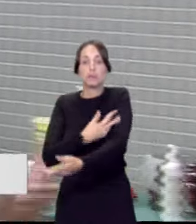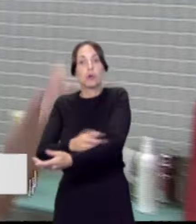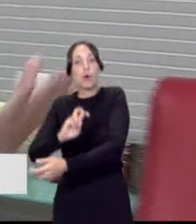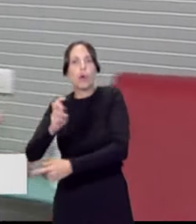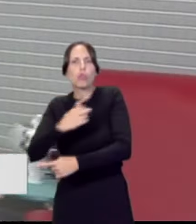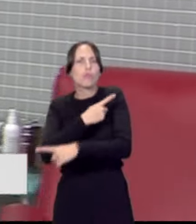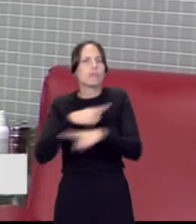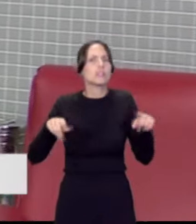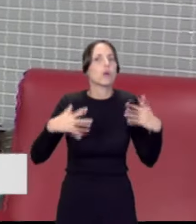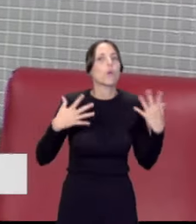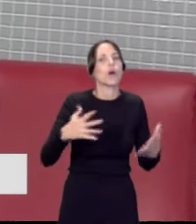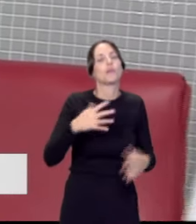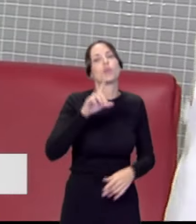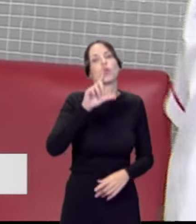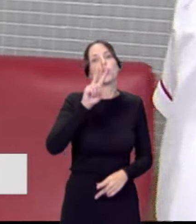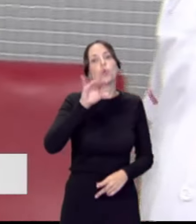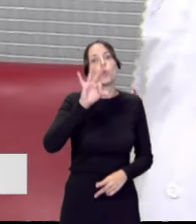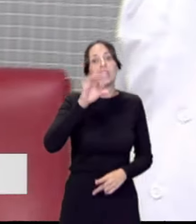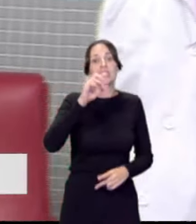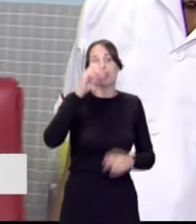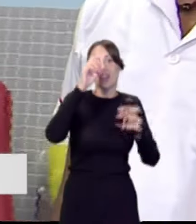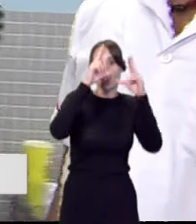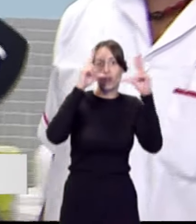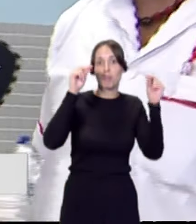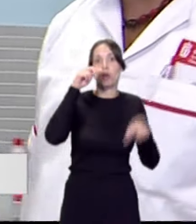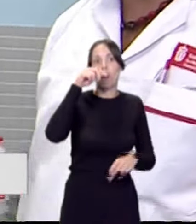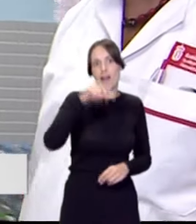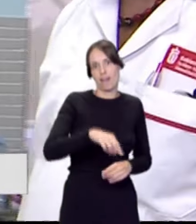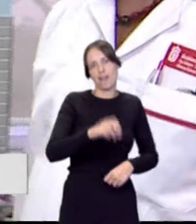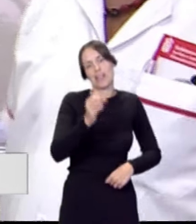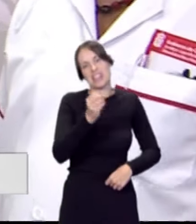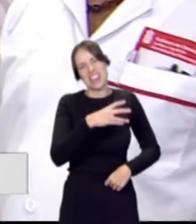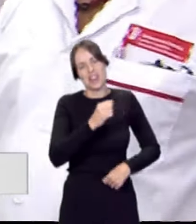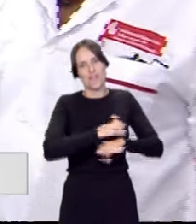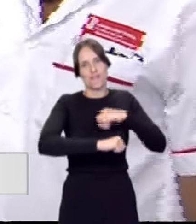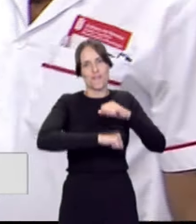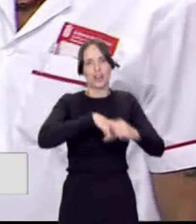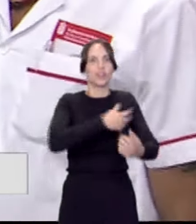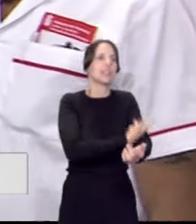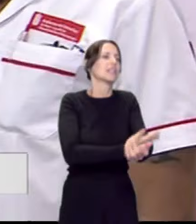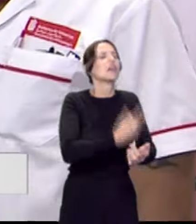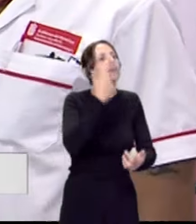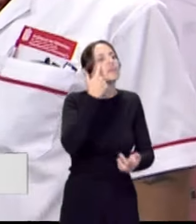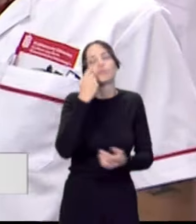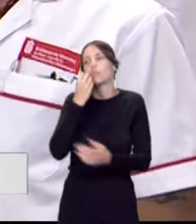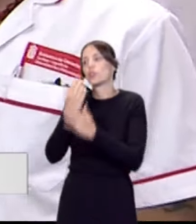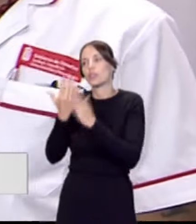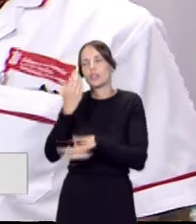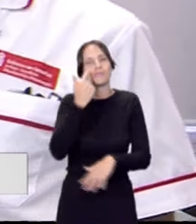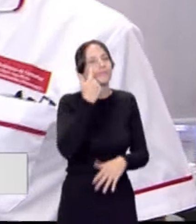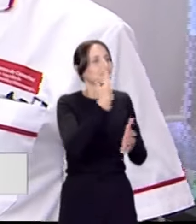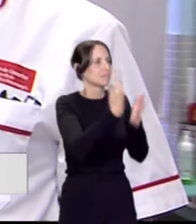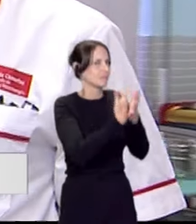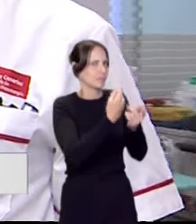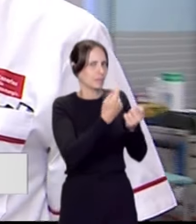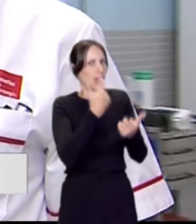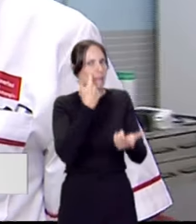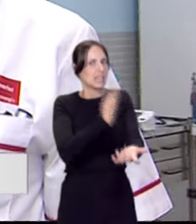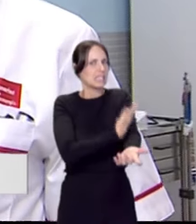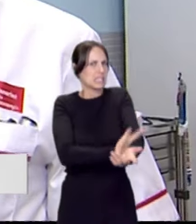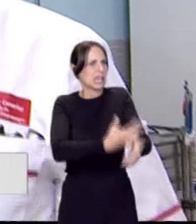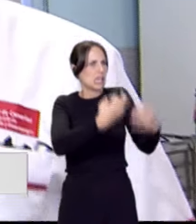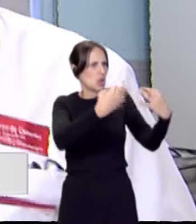Luis Toro, enfermero de aquí en el Banco de Sangre. Buenos días. ¿Qué tal? Buenos días. Bueno, pues Luis, explícanos un poquito qué es. ¿Cuál es la diferencia que hay una donación de sangre